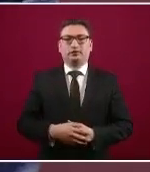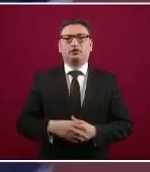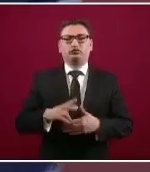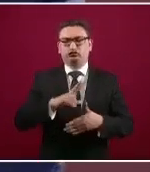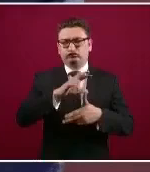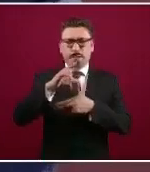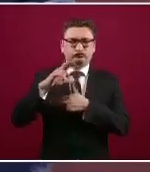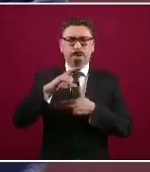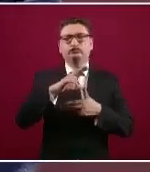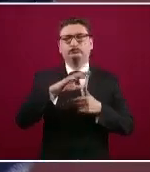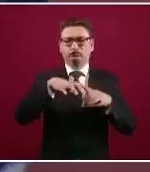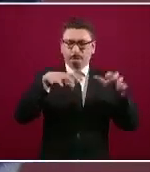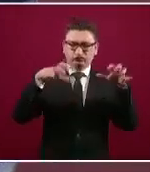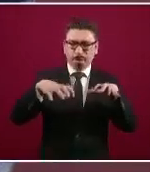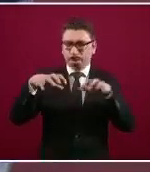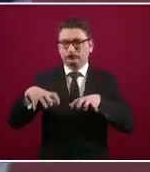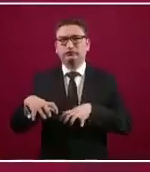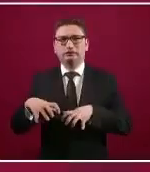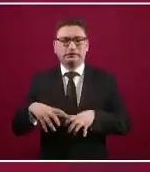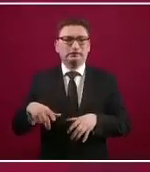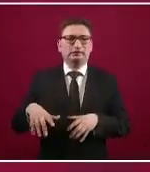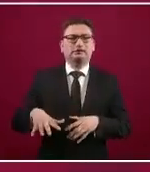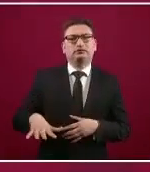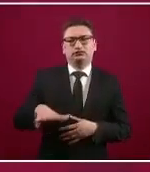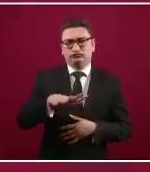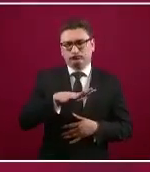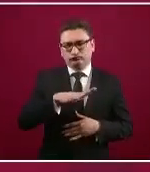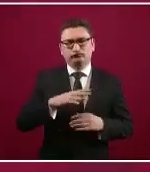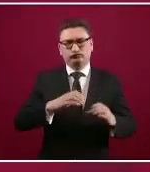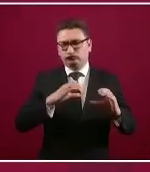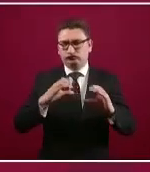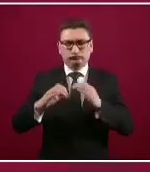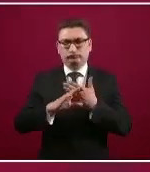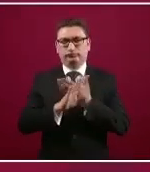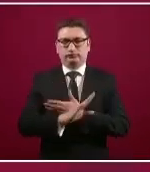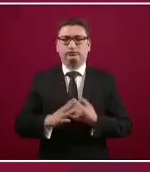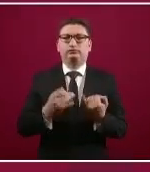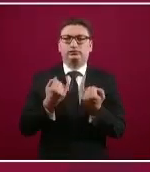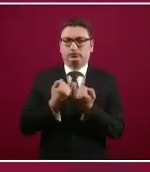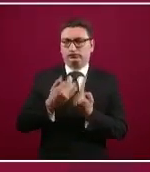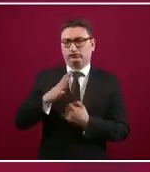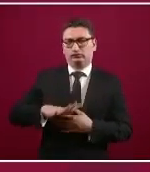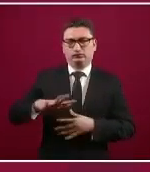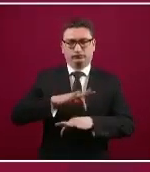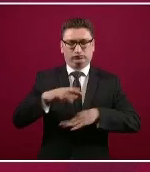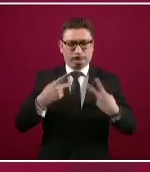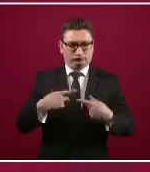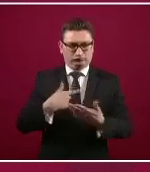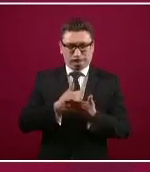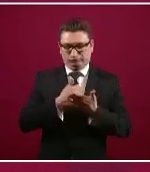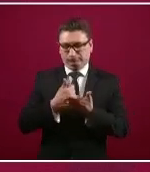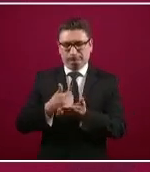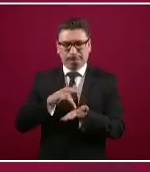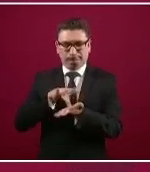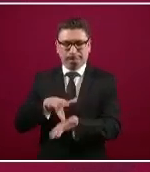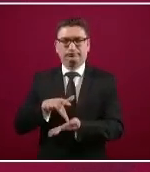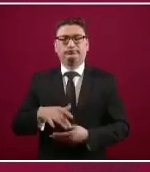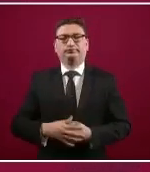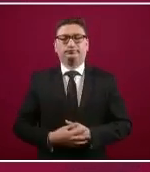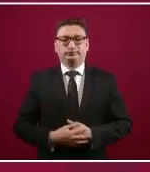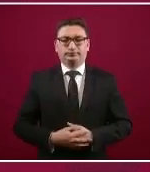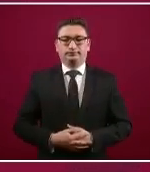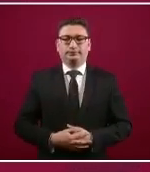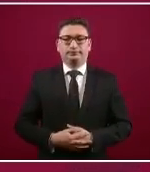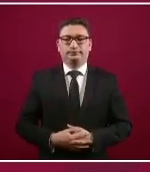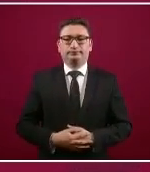desgracias y contar con el apoyo de la población. Se les